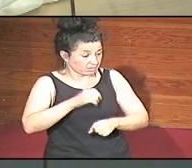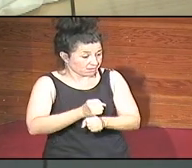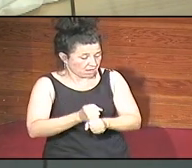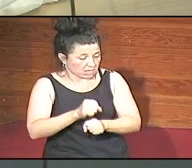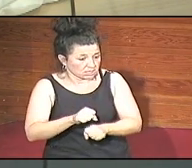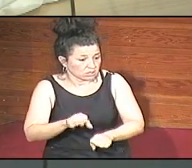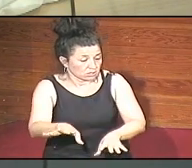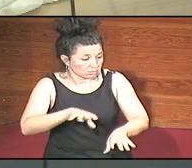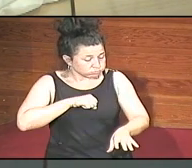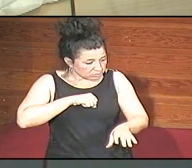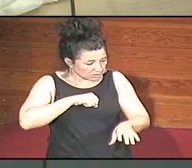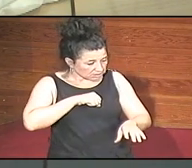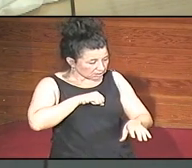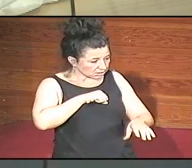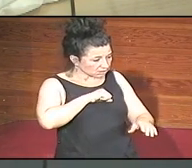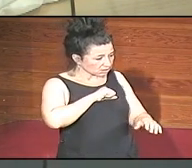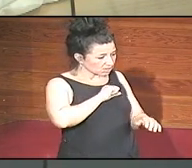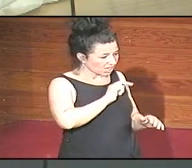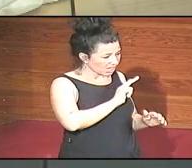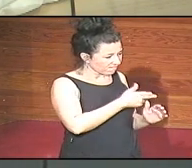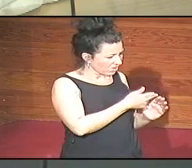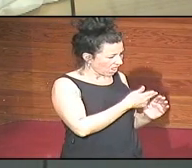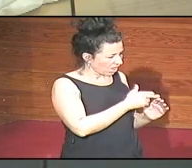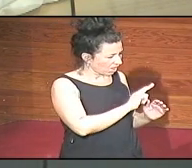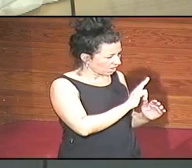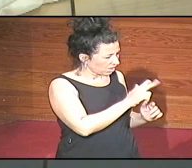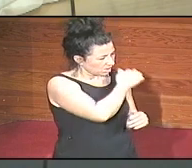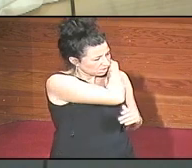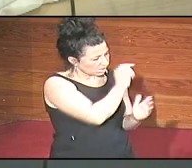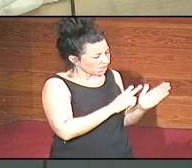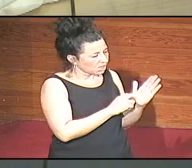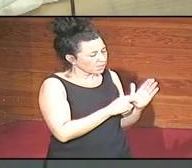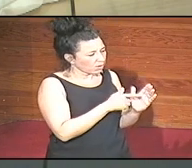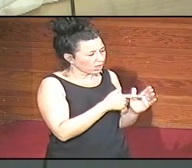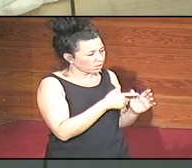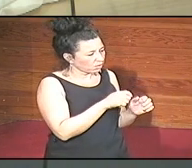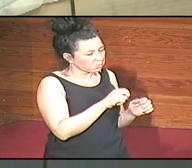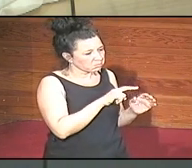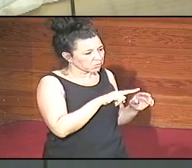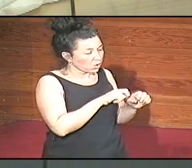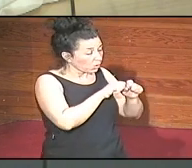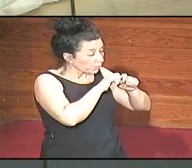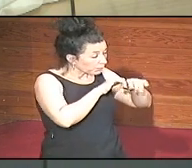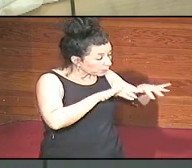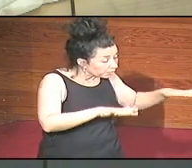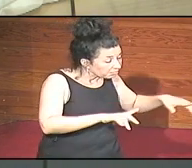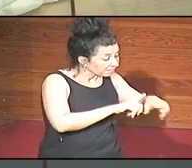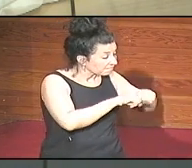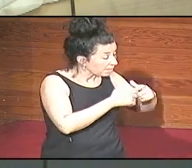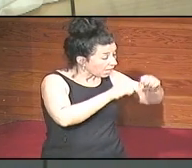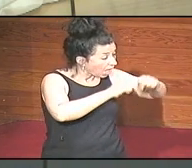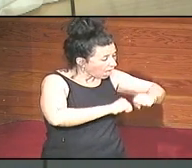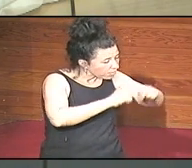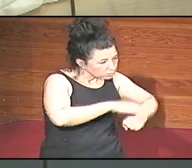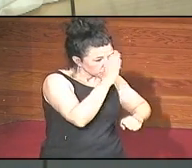y no solo se extendió y mató a un montón de gente sino que toda su familia los adultos sus